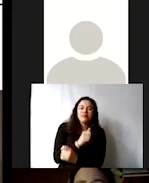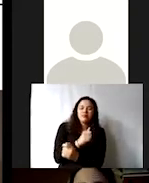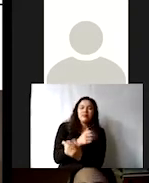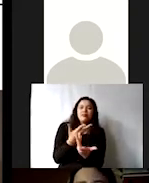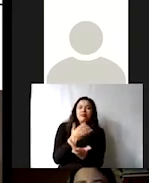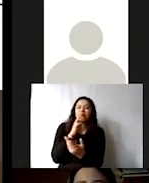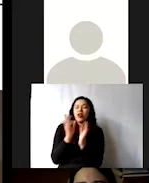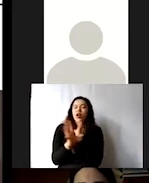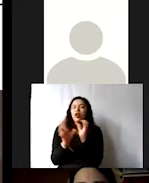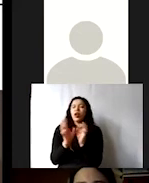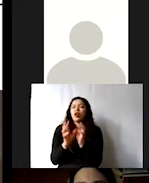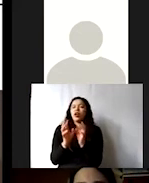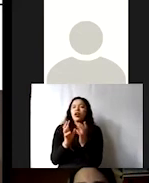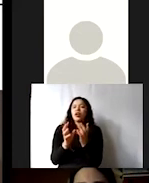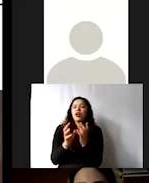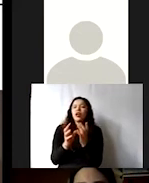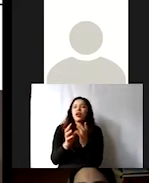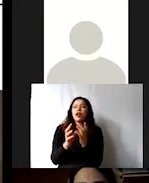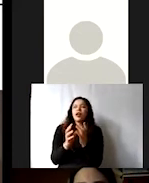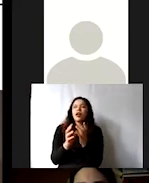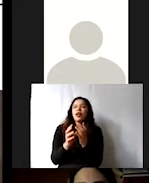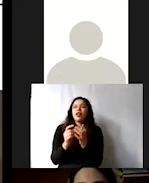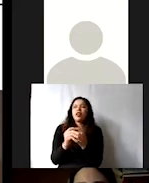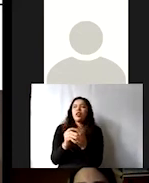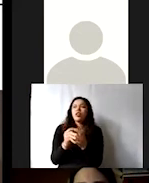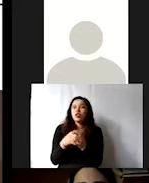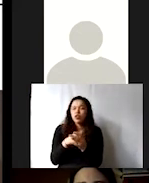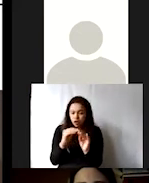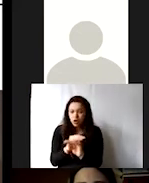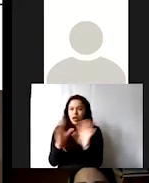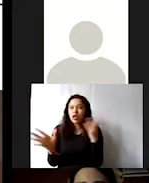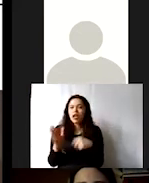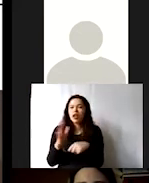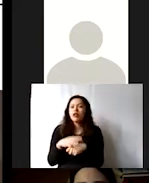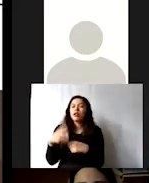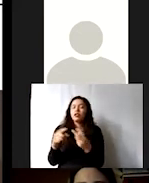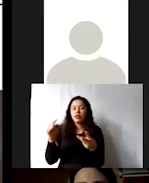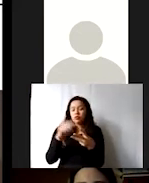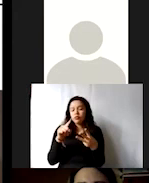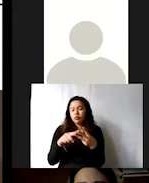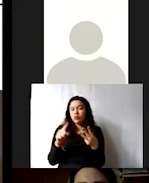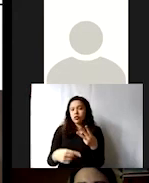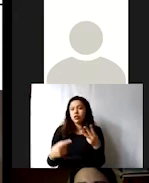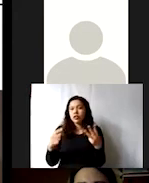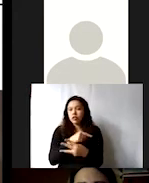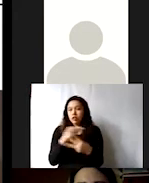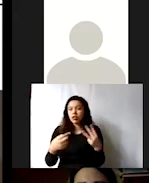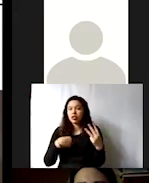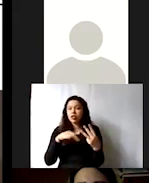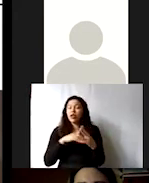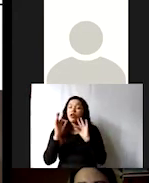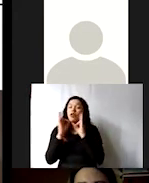esto quiero tener mucha claridad de cuáles son los 3 o 4 que le pegamos de una forma muy